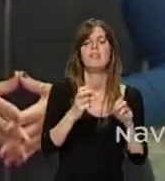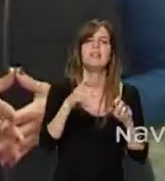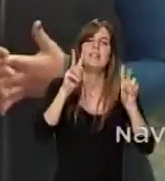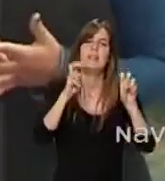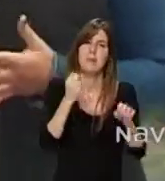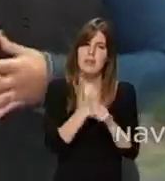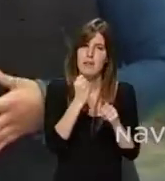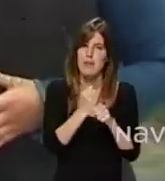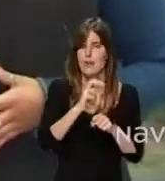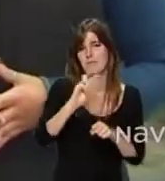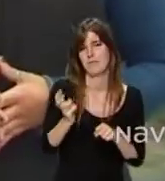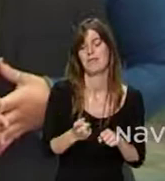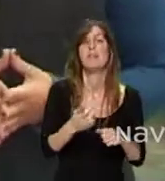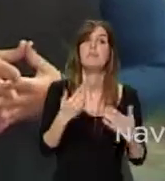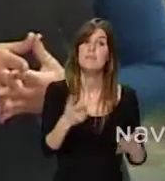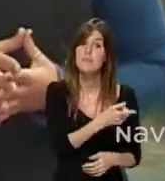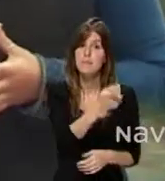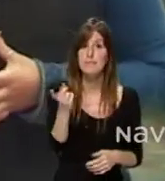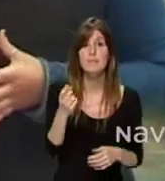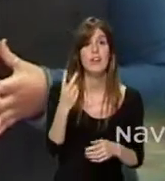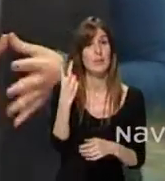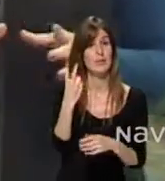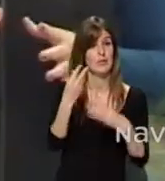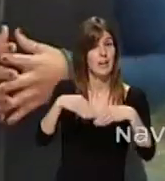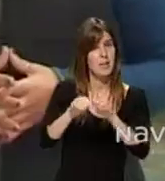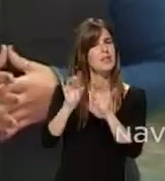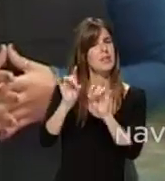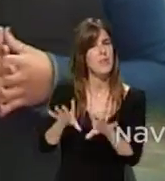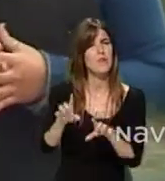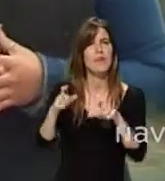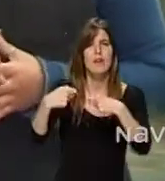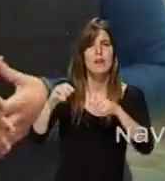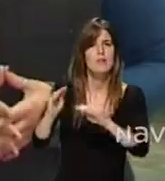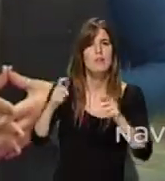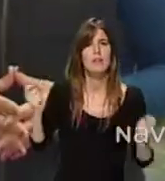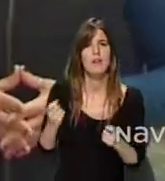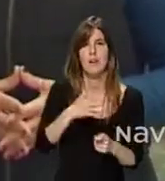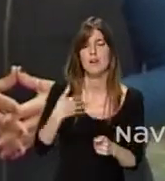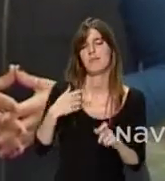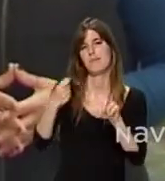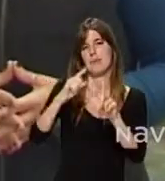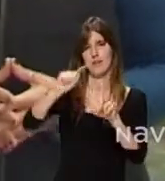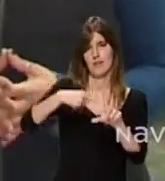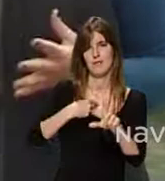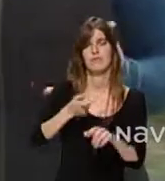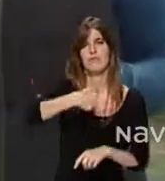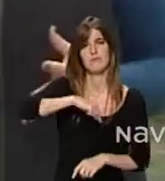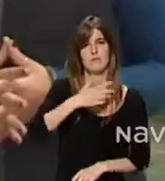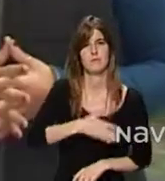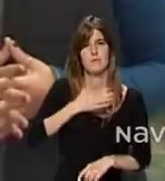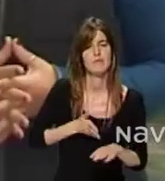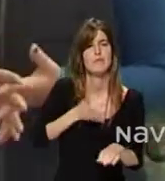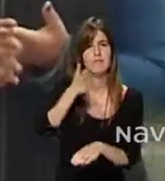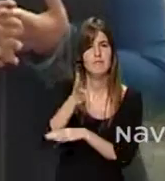emprendimiento. Por cierto, podéis hacer como Irene y Sheila y enviarnos un email a notepares.netv.es para